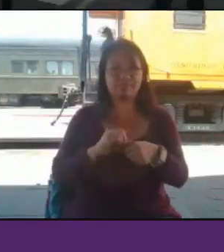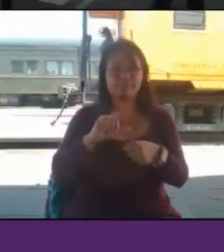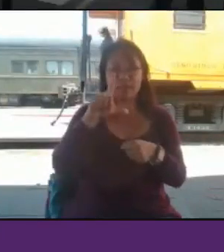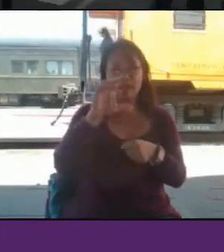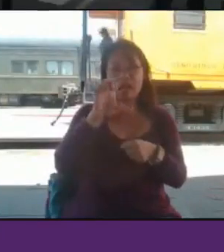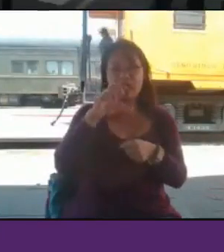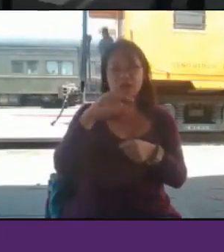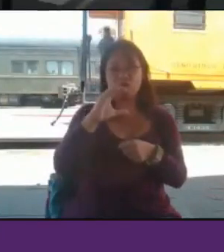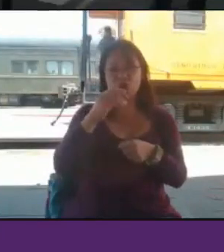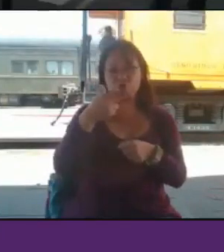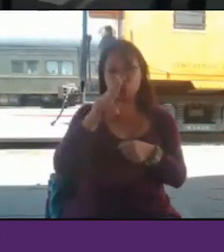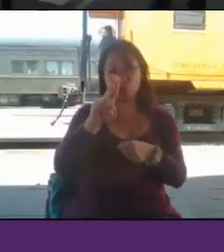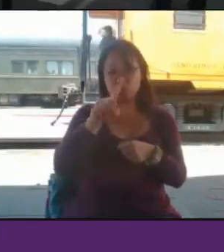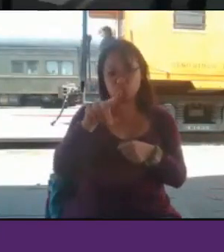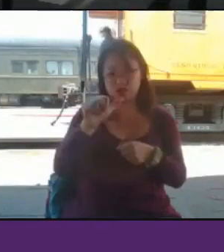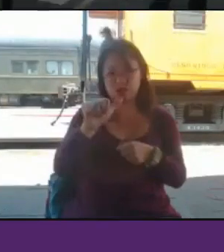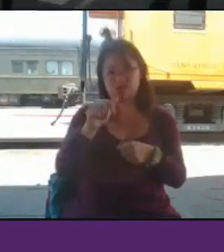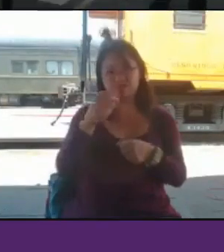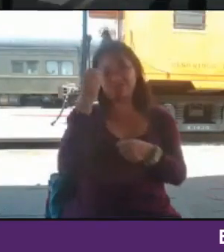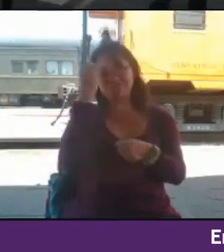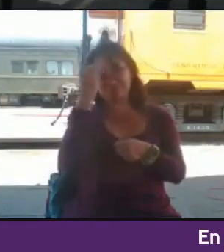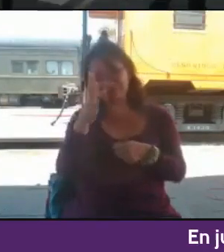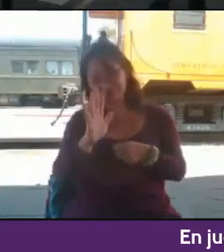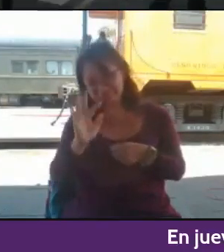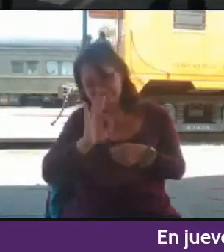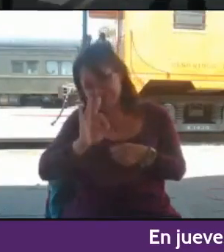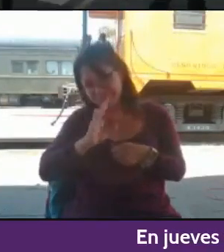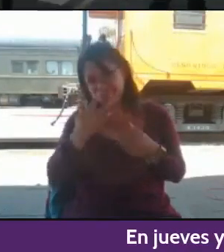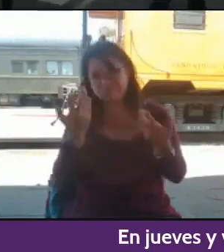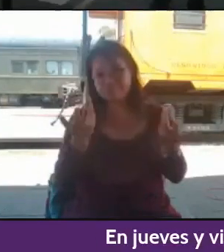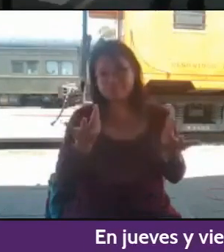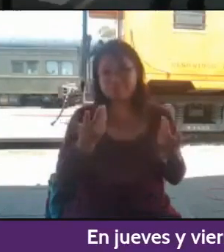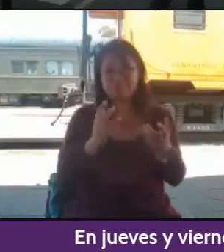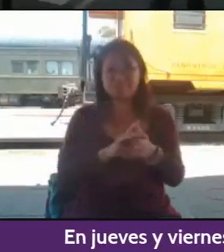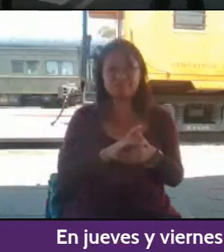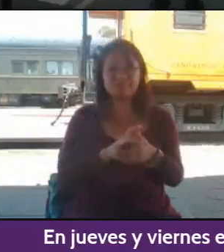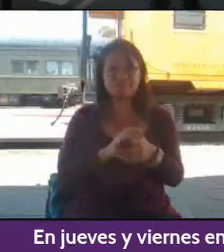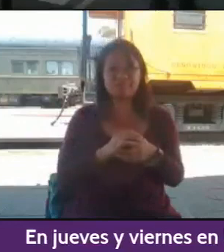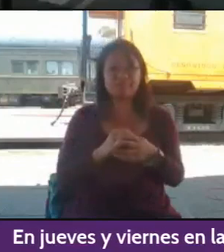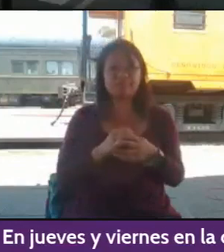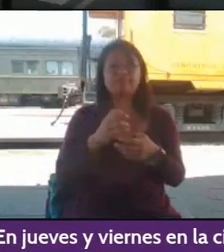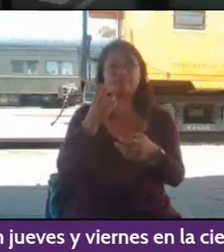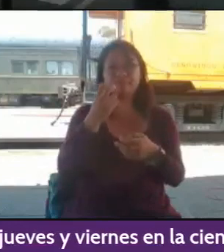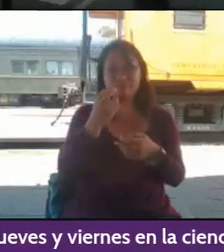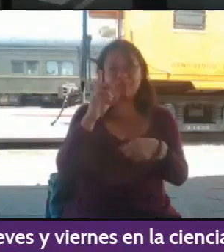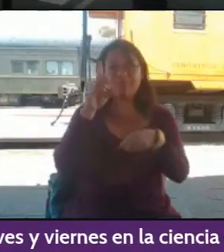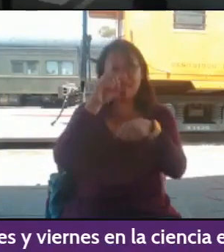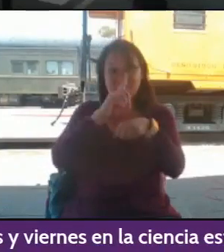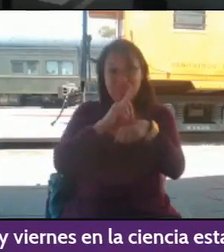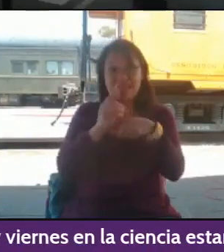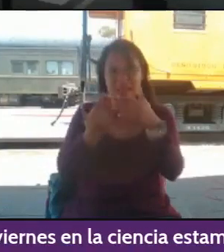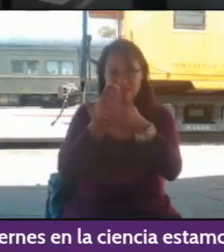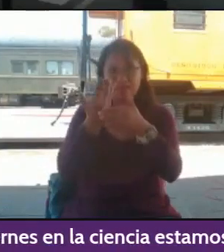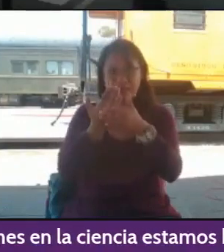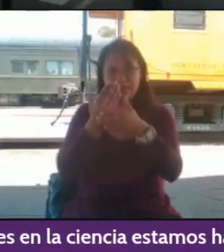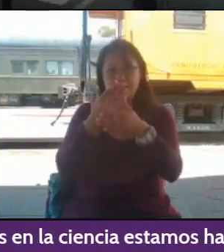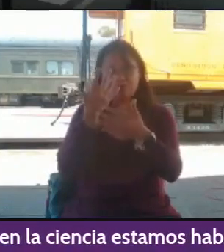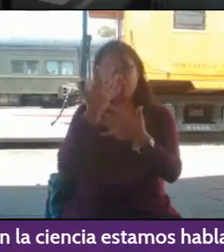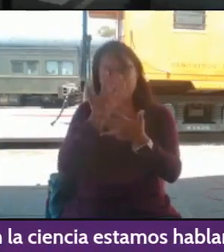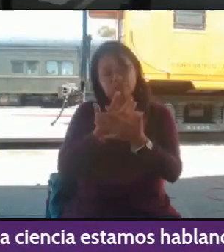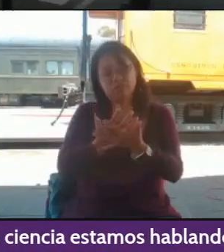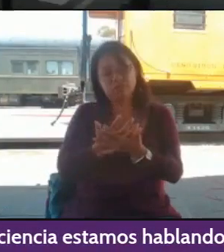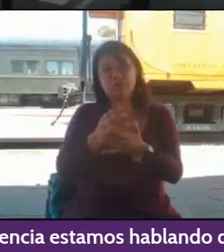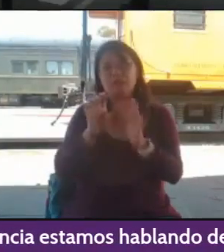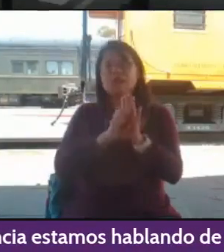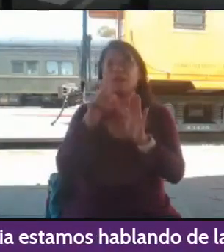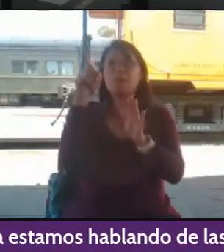un poco de flojera. Aparte de ver, a pesar de ver bien en el día una lechuza, es el momento en el que deberían estar descansando. Por ejemplo, Kimi, terminando acá,